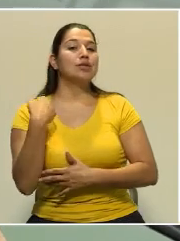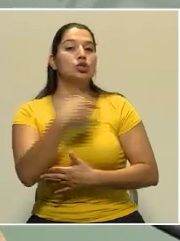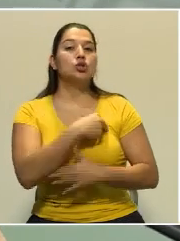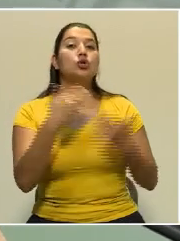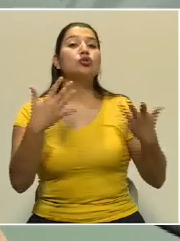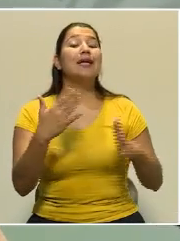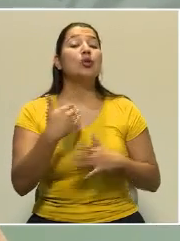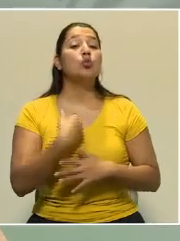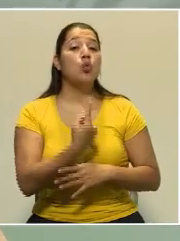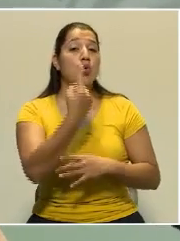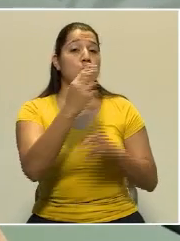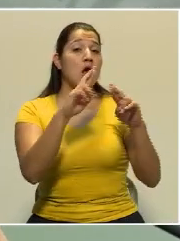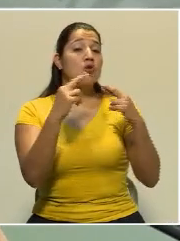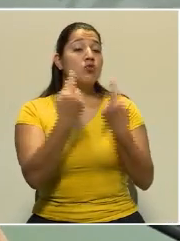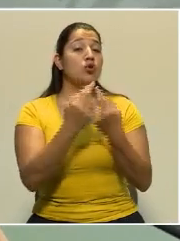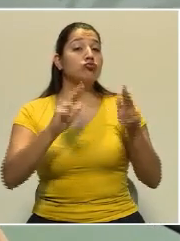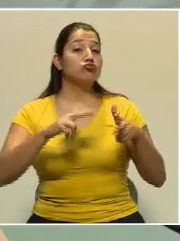una reunión virtual,